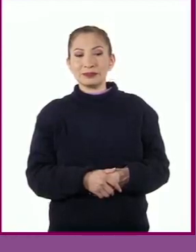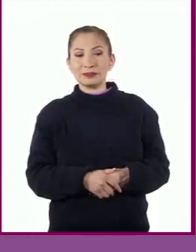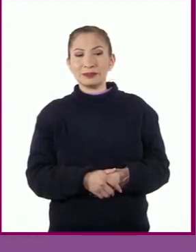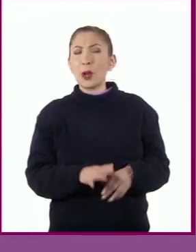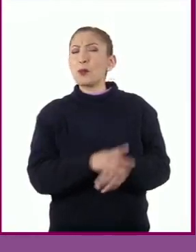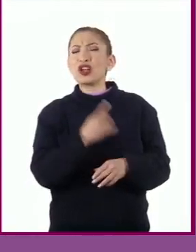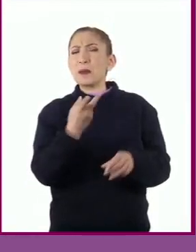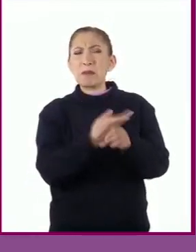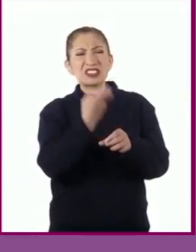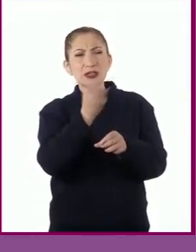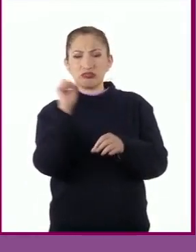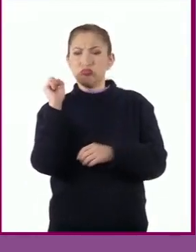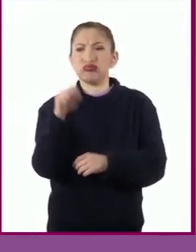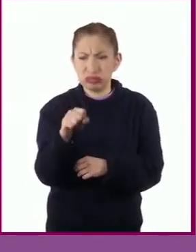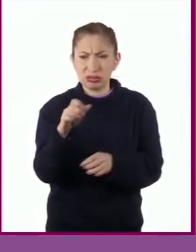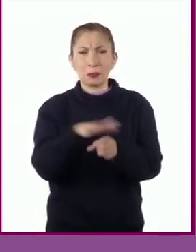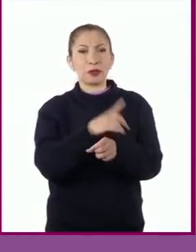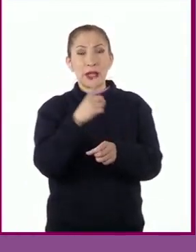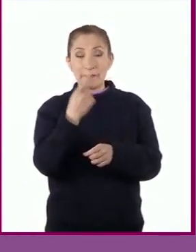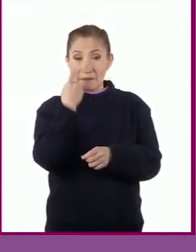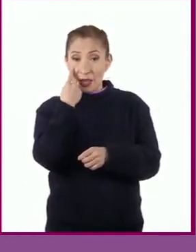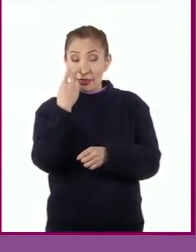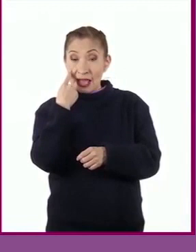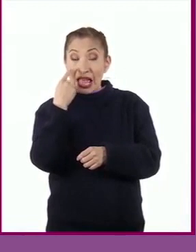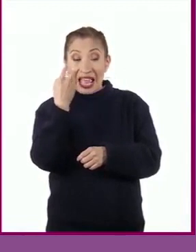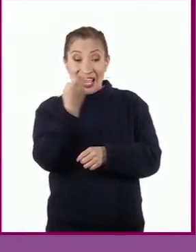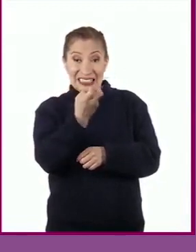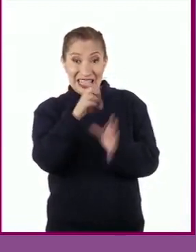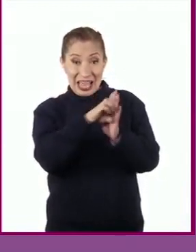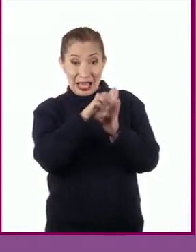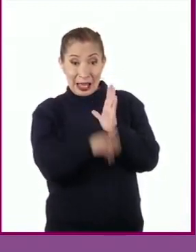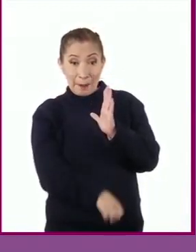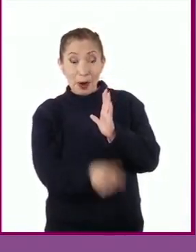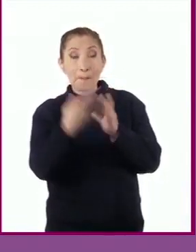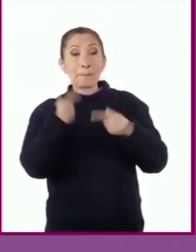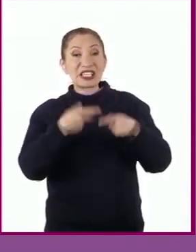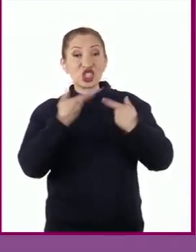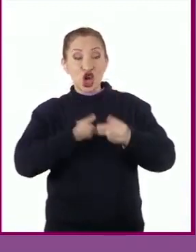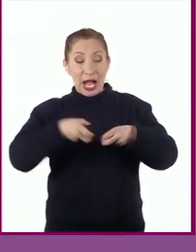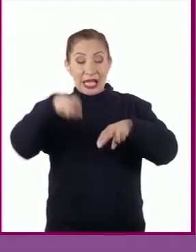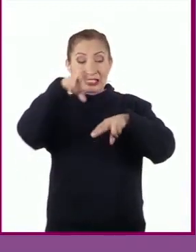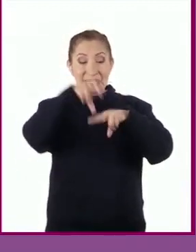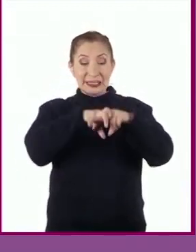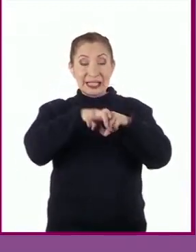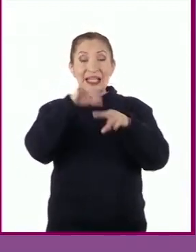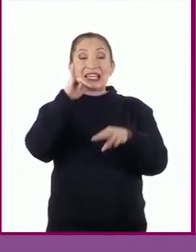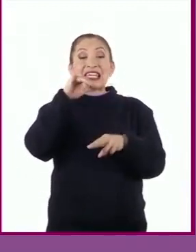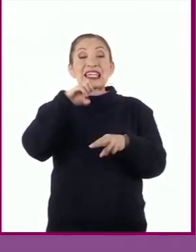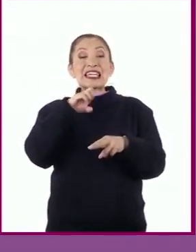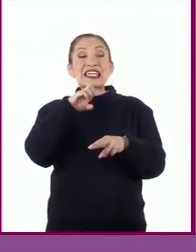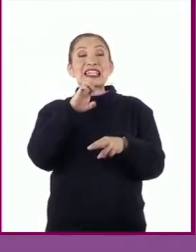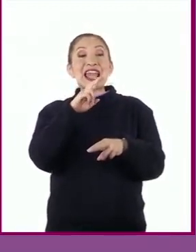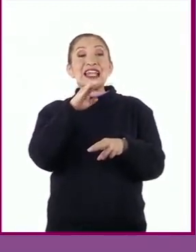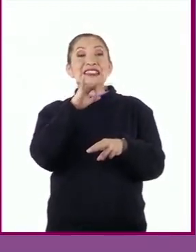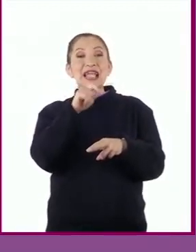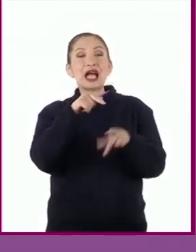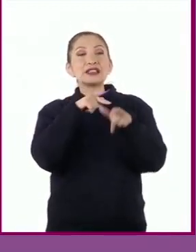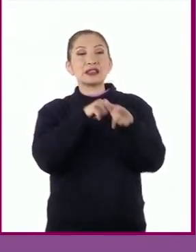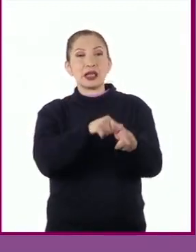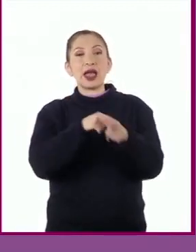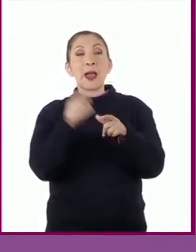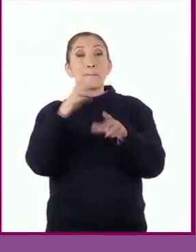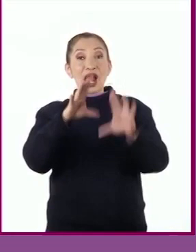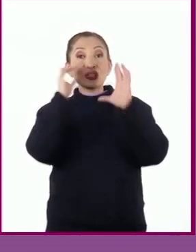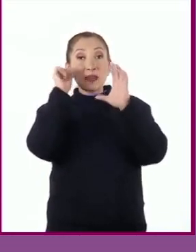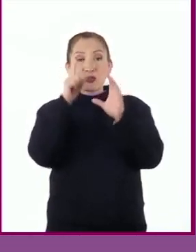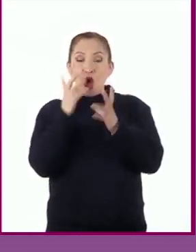¿Por qué ocurre esto? Lo que ocurre en este caso es que los pasajeros, a causa de su inercia, tienden a seguir con la velocidad